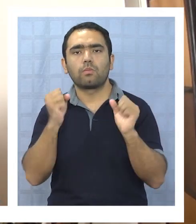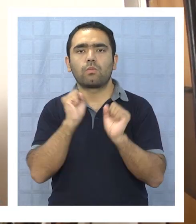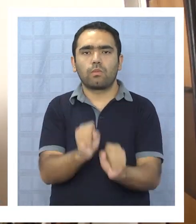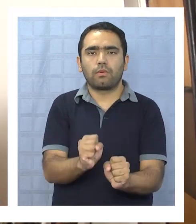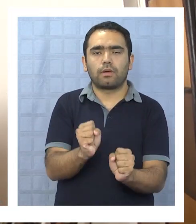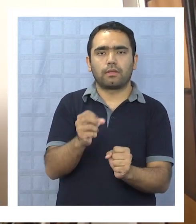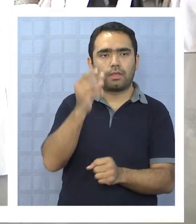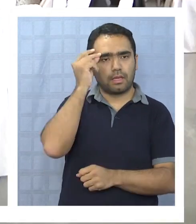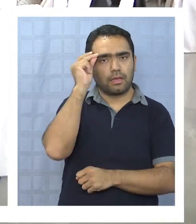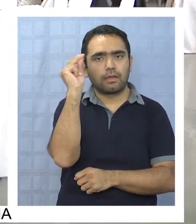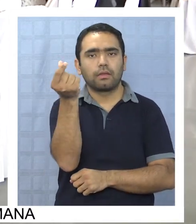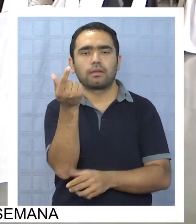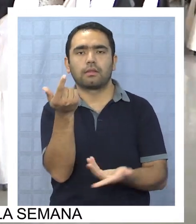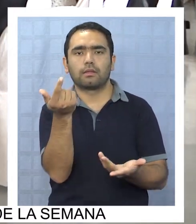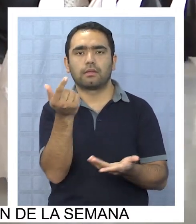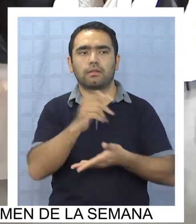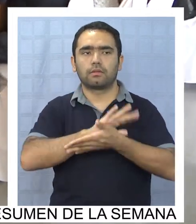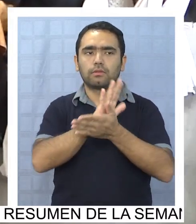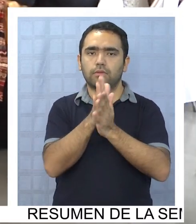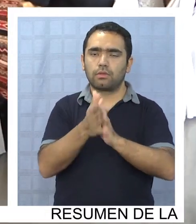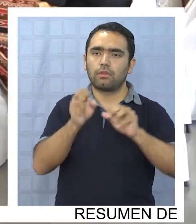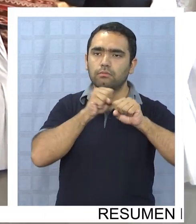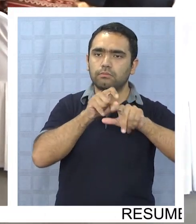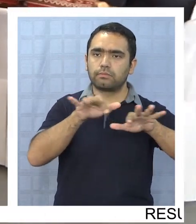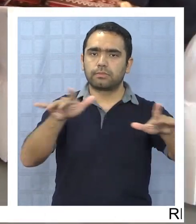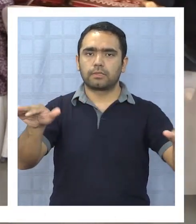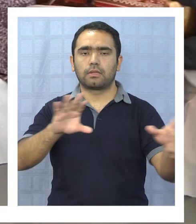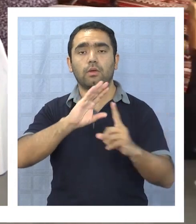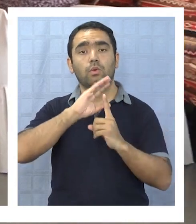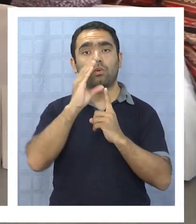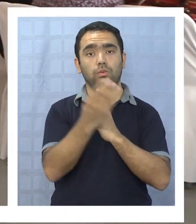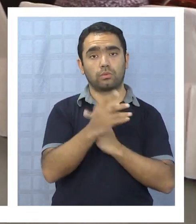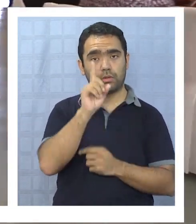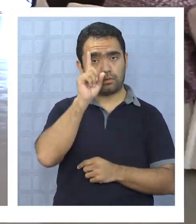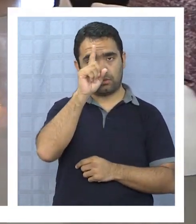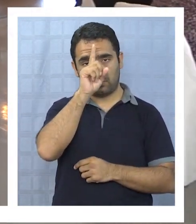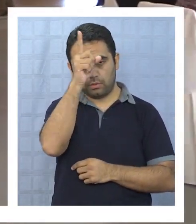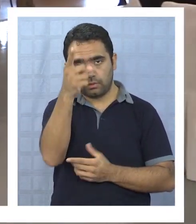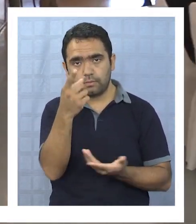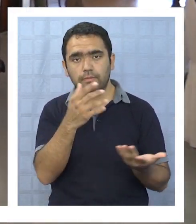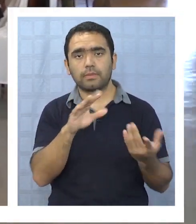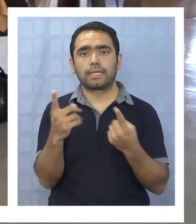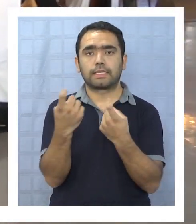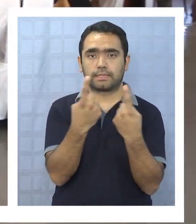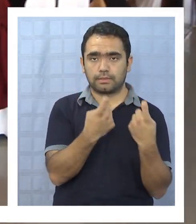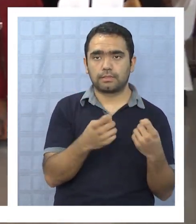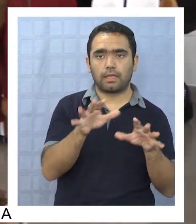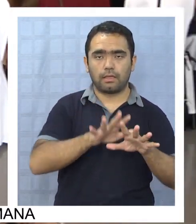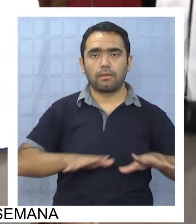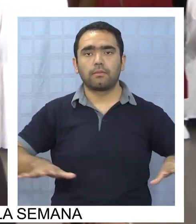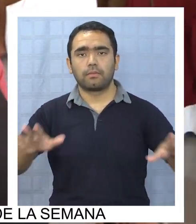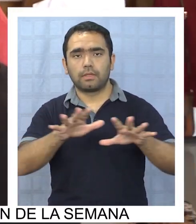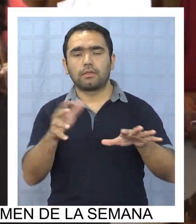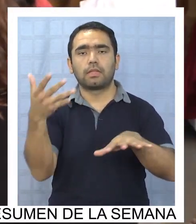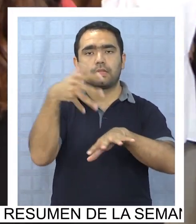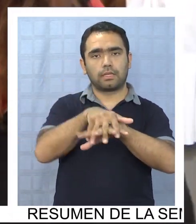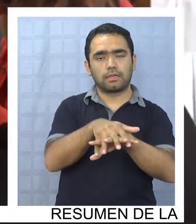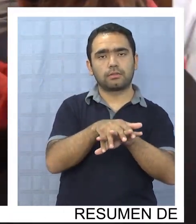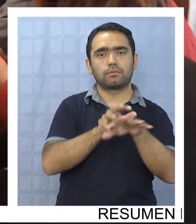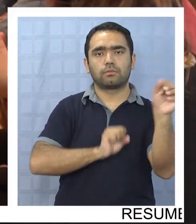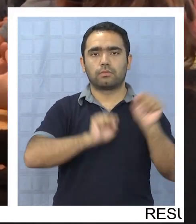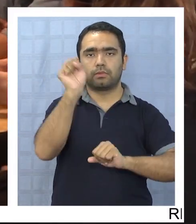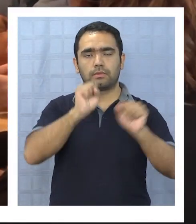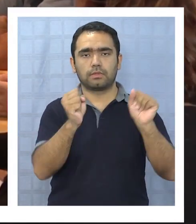crear y todo lo que tiene que ver con la difusión. La cultura tradicional tiene también necesidades de espacio e integración a las políticas